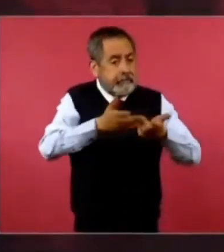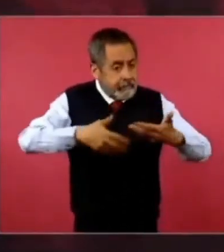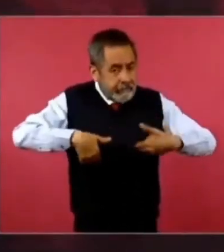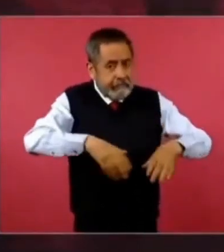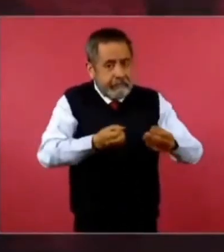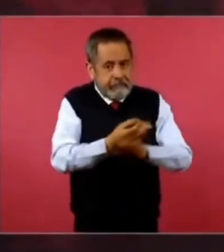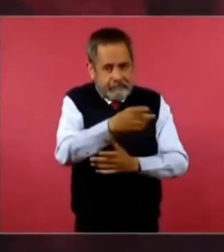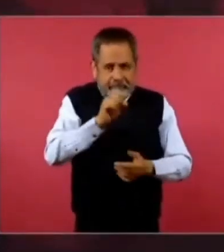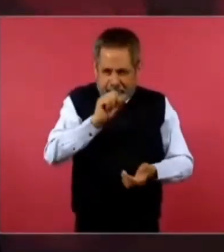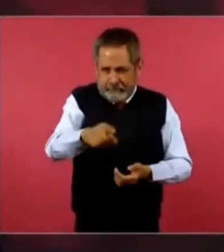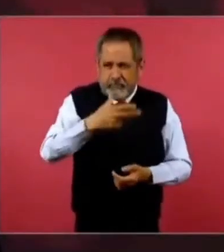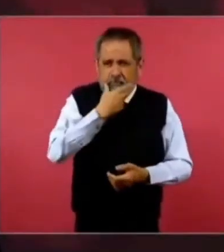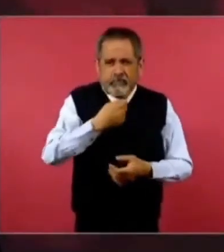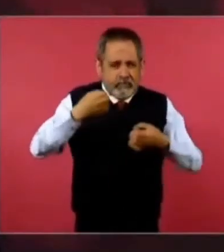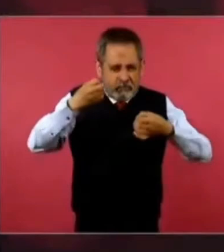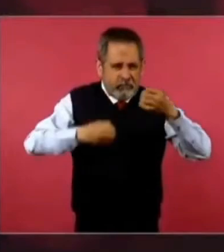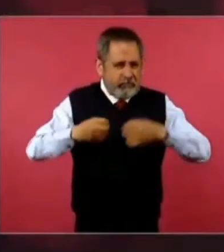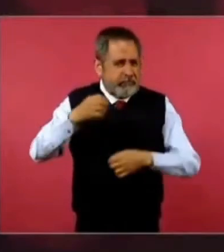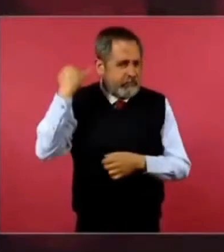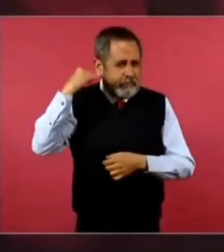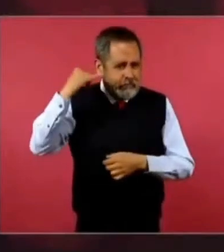de Iguala, de Barandilla,